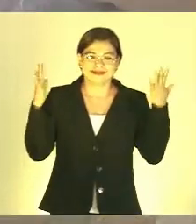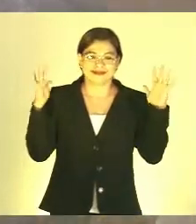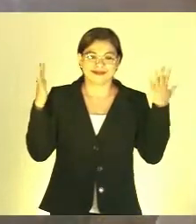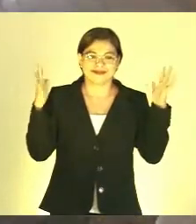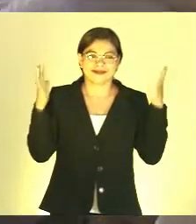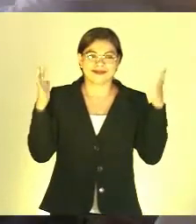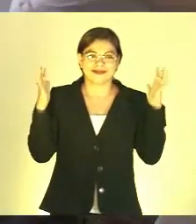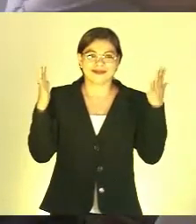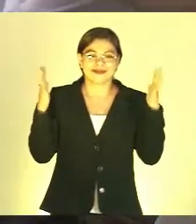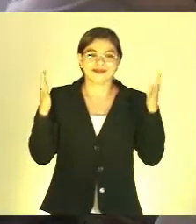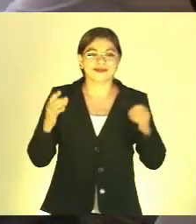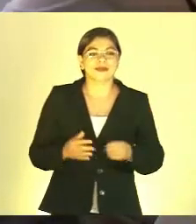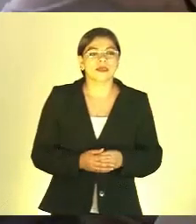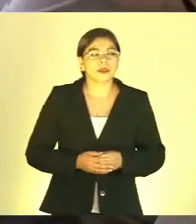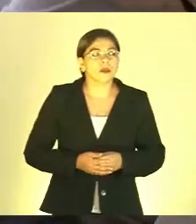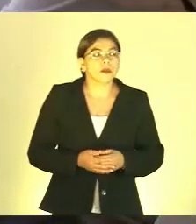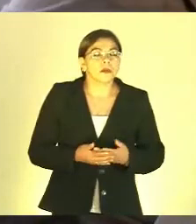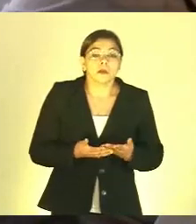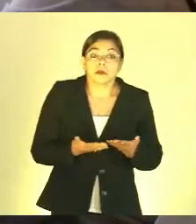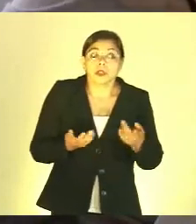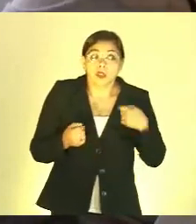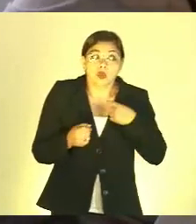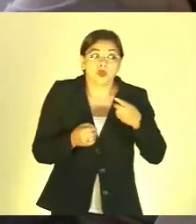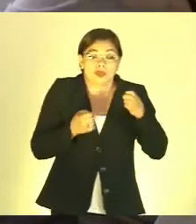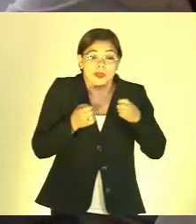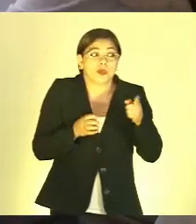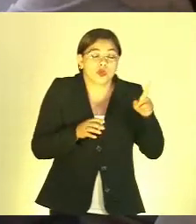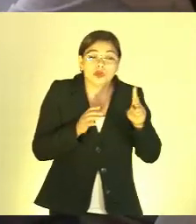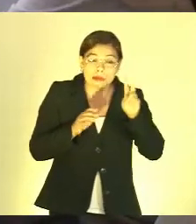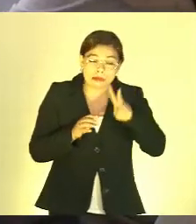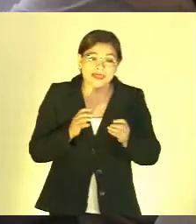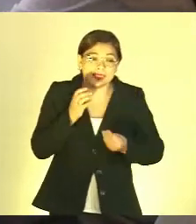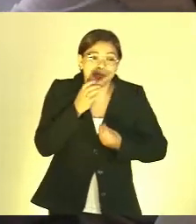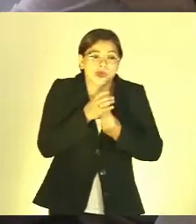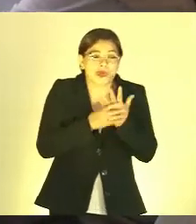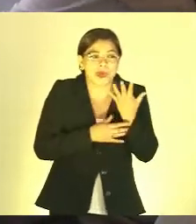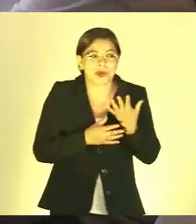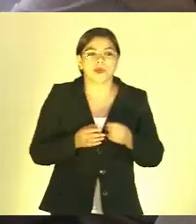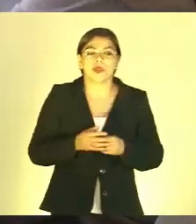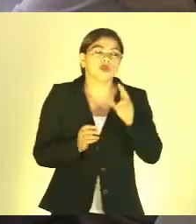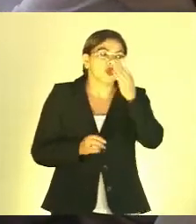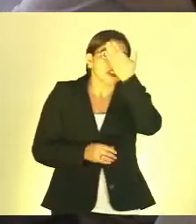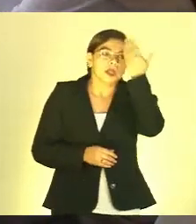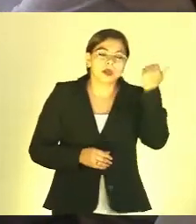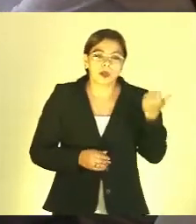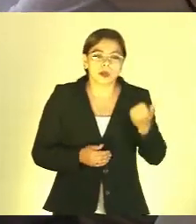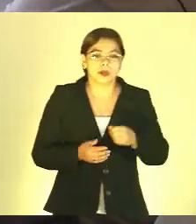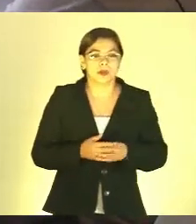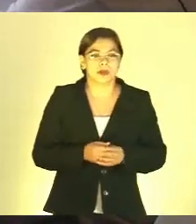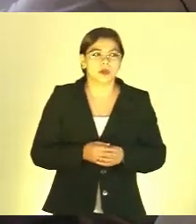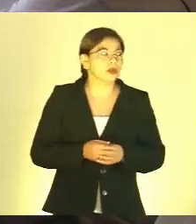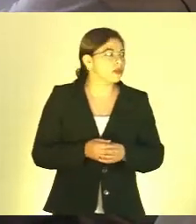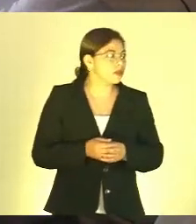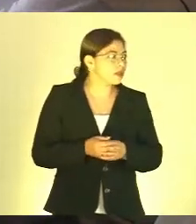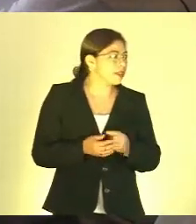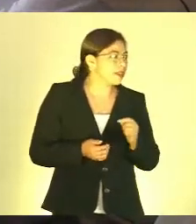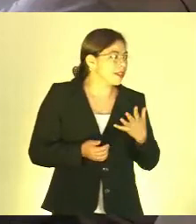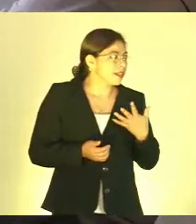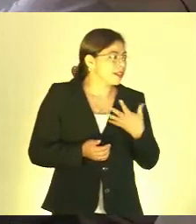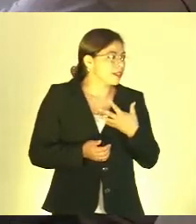Bien. Como nos estamos estrenando Andrés y yo en el Zócalo, no sabemos, Belarmino, que andaba por ahí,